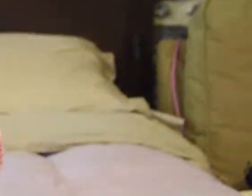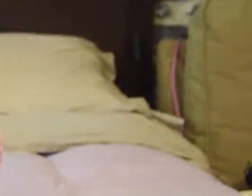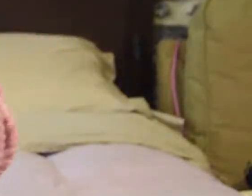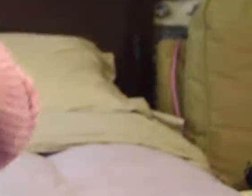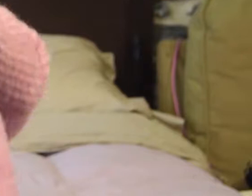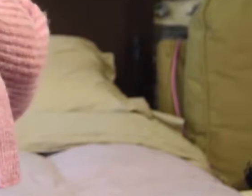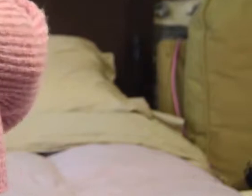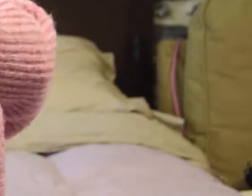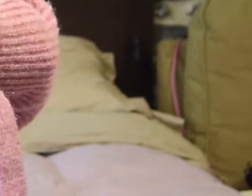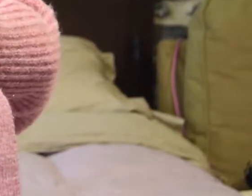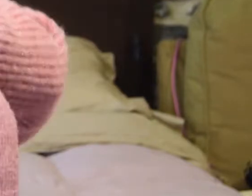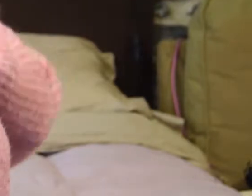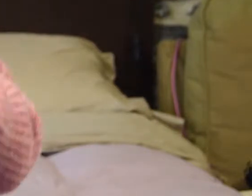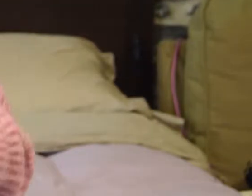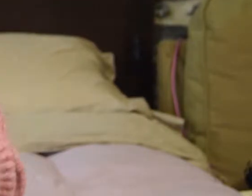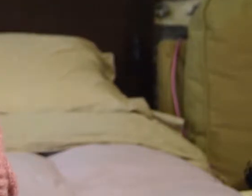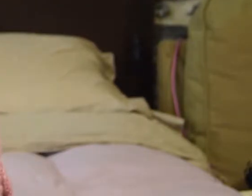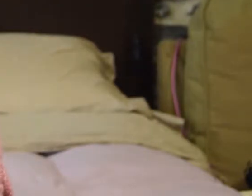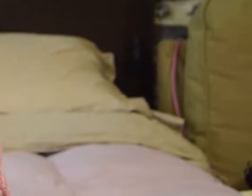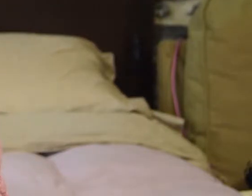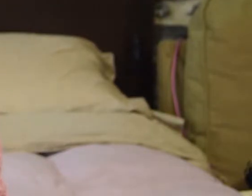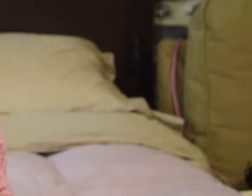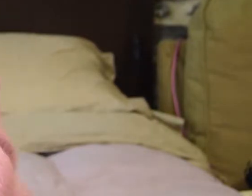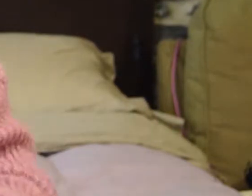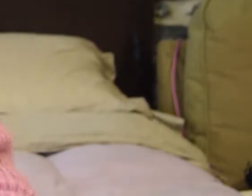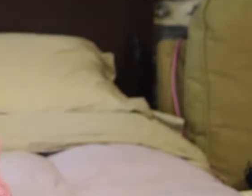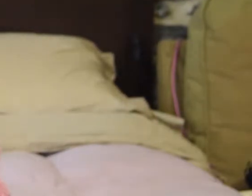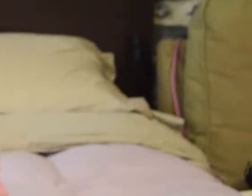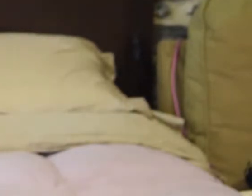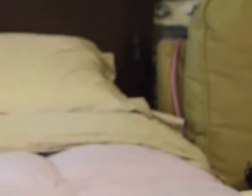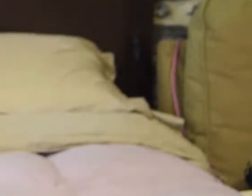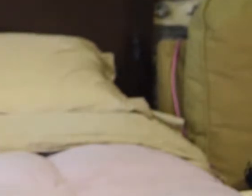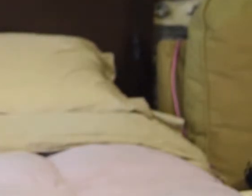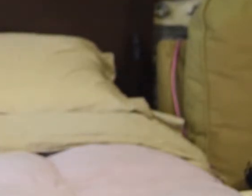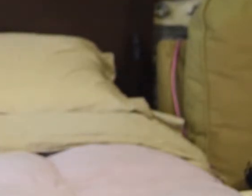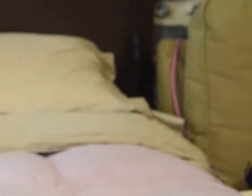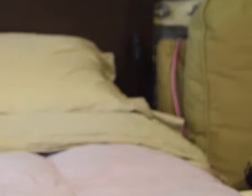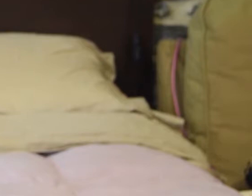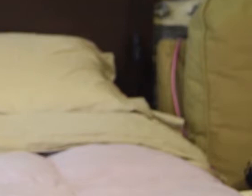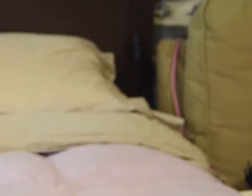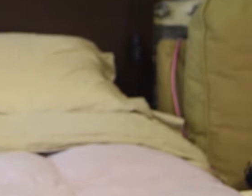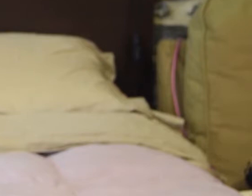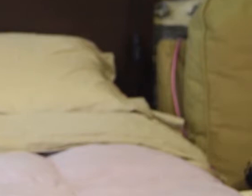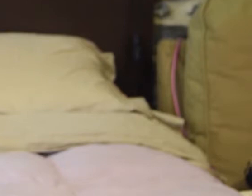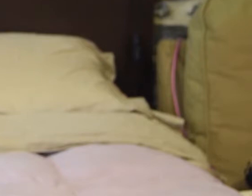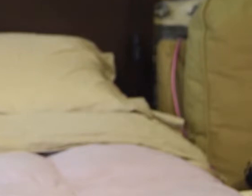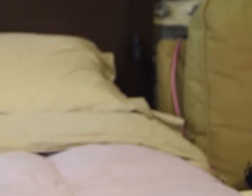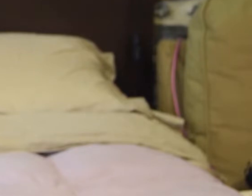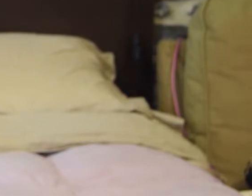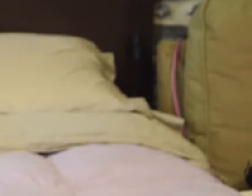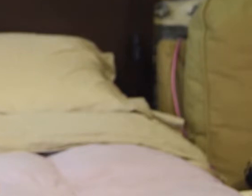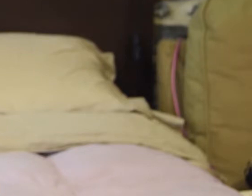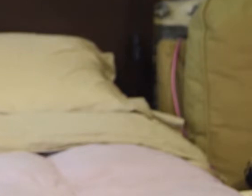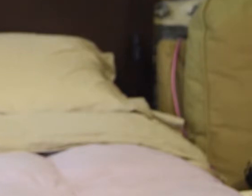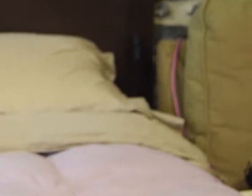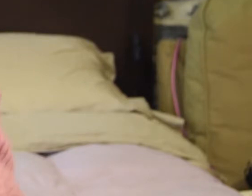Es la talla S, porque no había más, pero bueno, me queda bien. No me gusta ir muy apretada, ya lo sabéis. Era de 20 euros y me ha costado 3